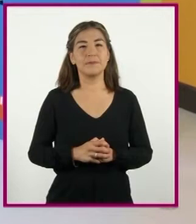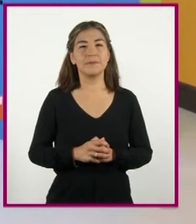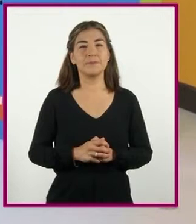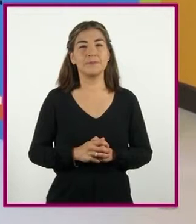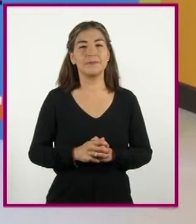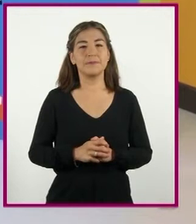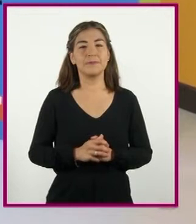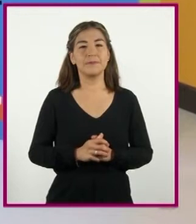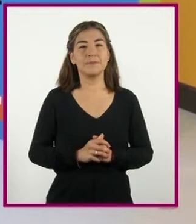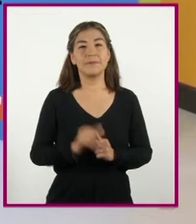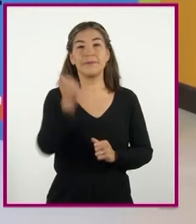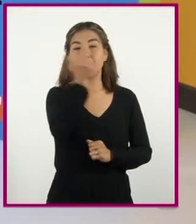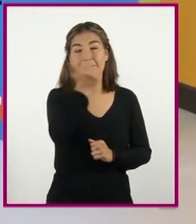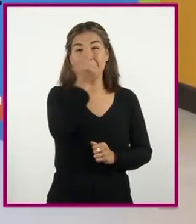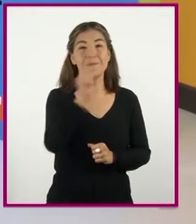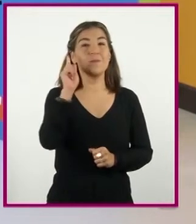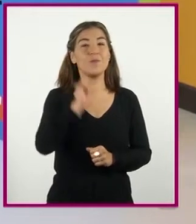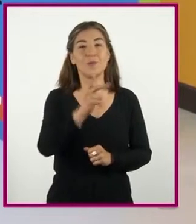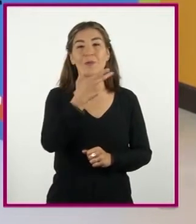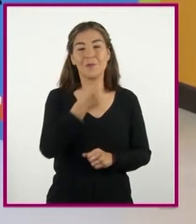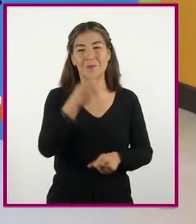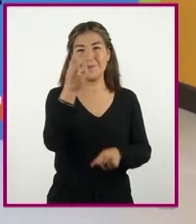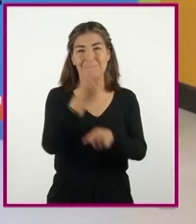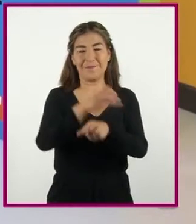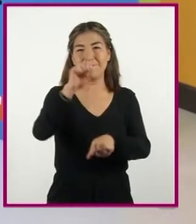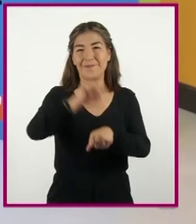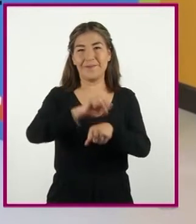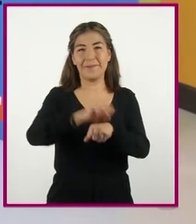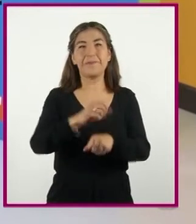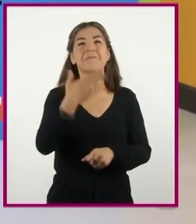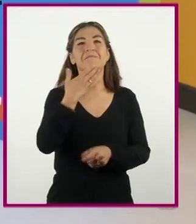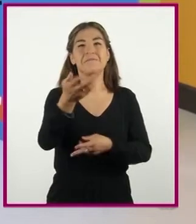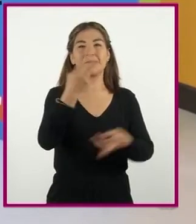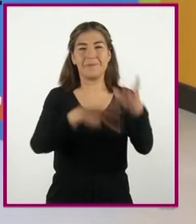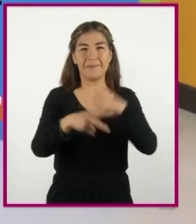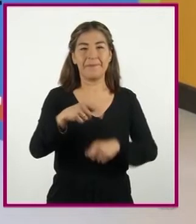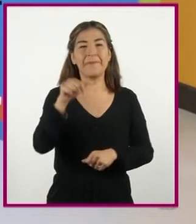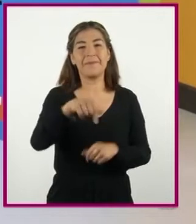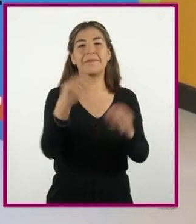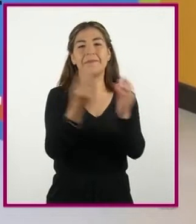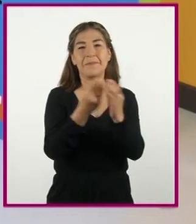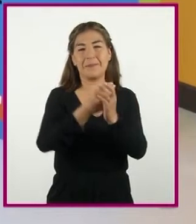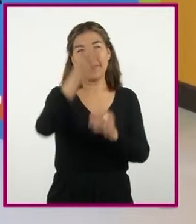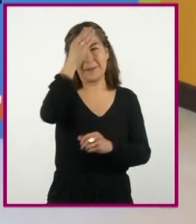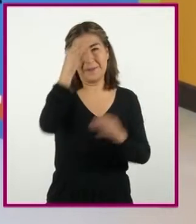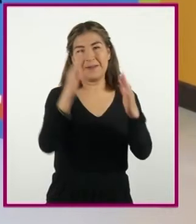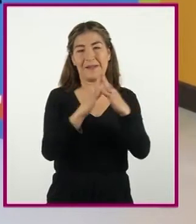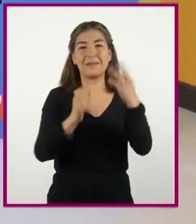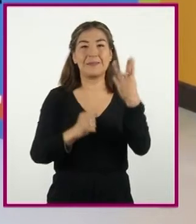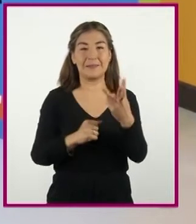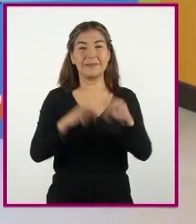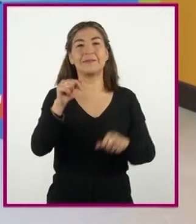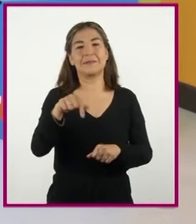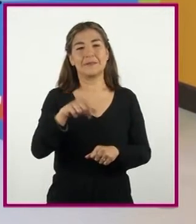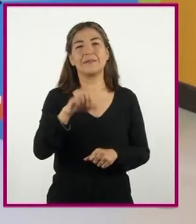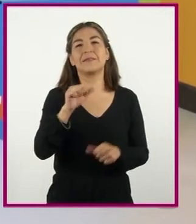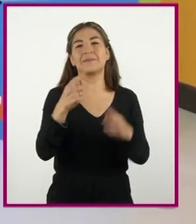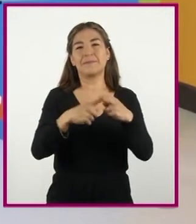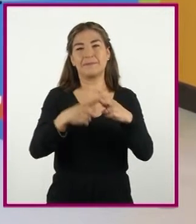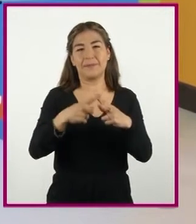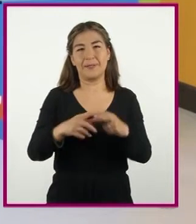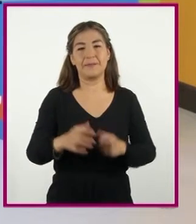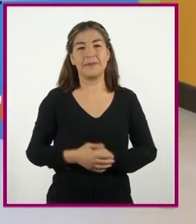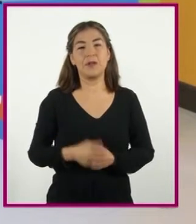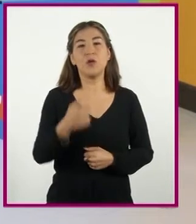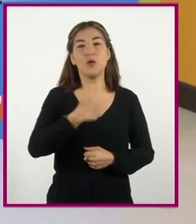Alumnas y alumnos de tercer grado de secundaria, bienvenidos y bienvenidas a una sesión más de Aprende en Casa 3 de la asignatura de Matemáticas. Soy